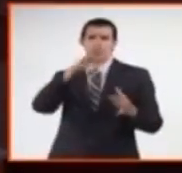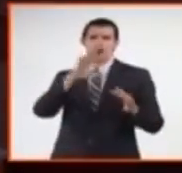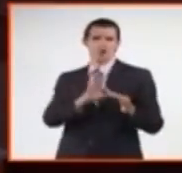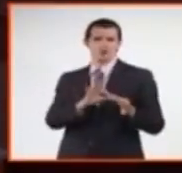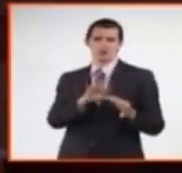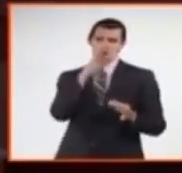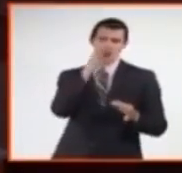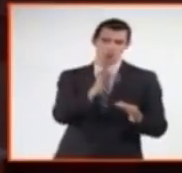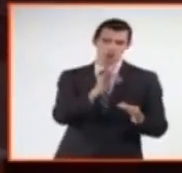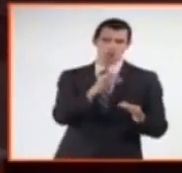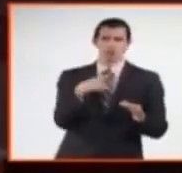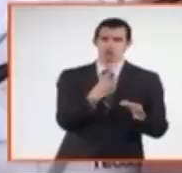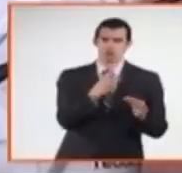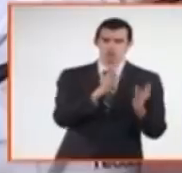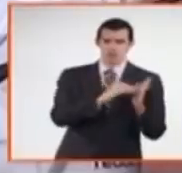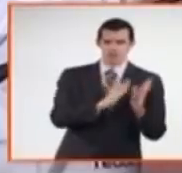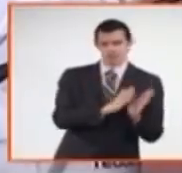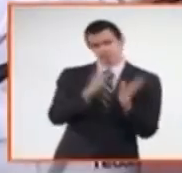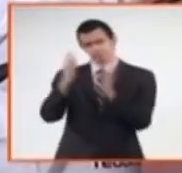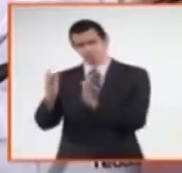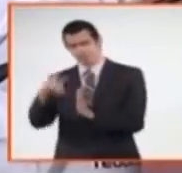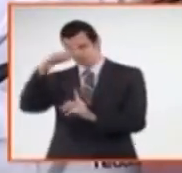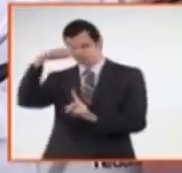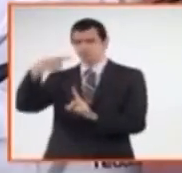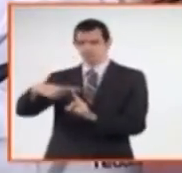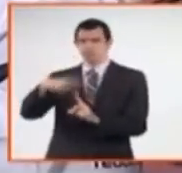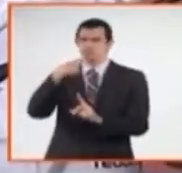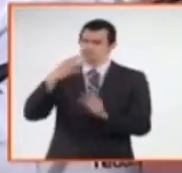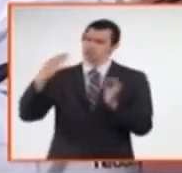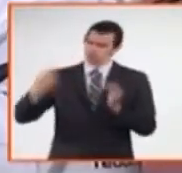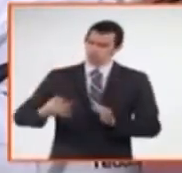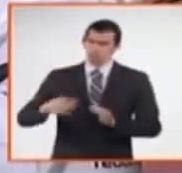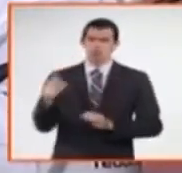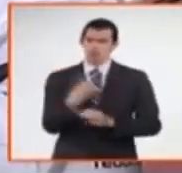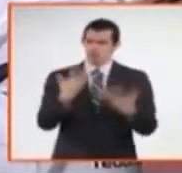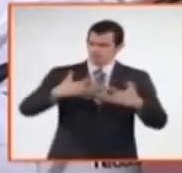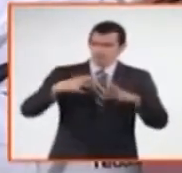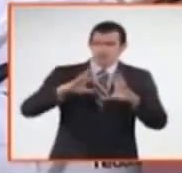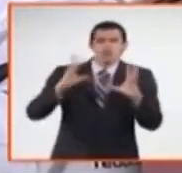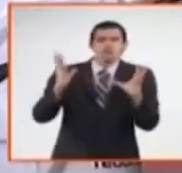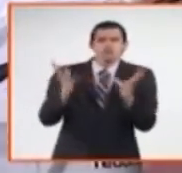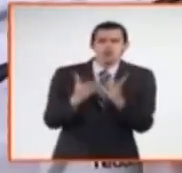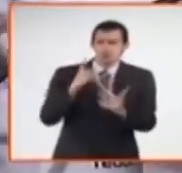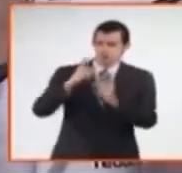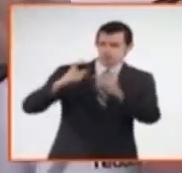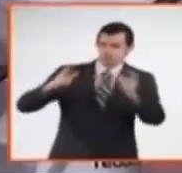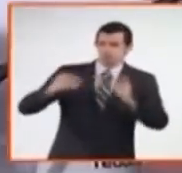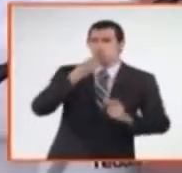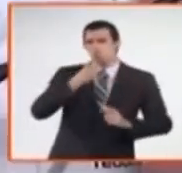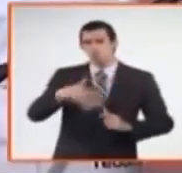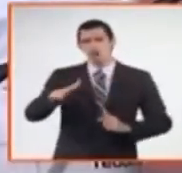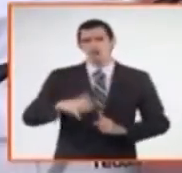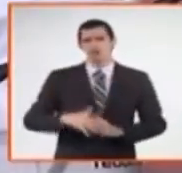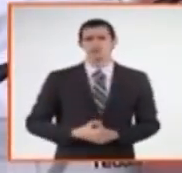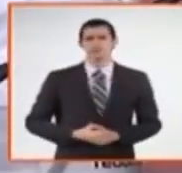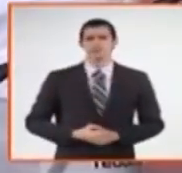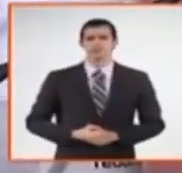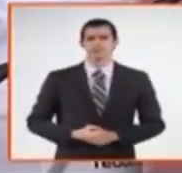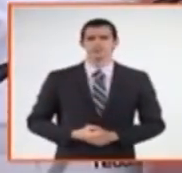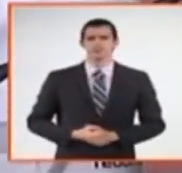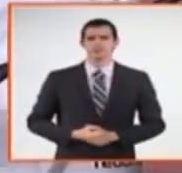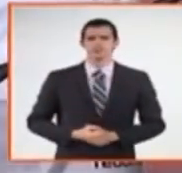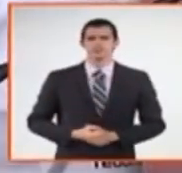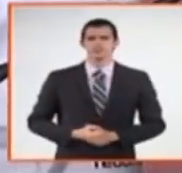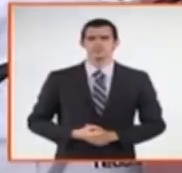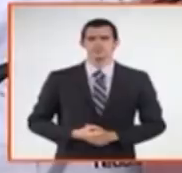o llegar a un grupo de insumo y esos insumos después finalmente lo tuvimos pero tuvimos que buscar otra alternativa qué es lo que nos